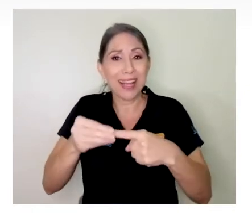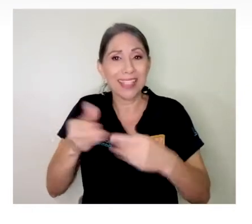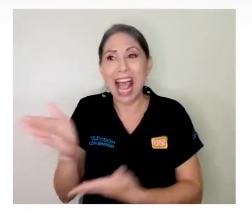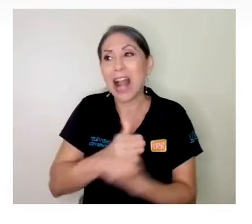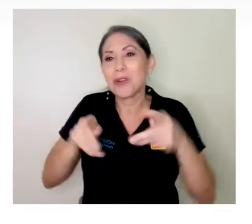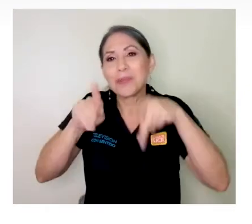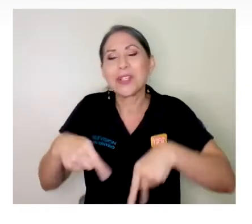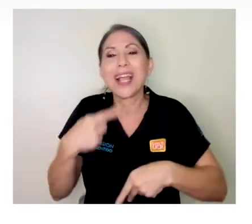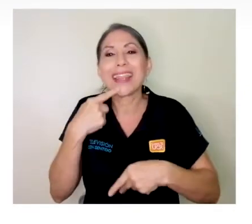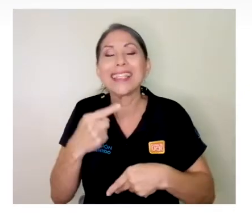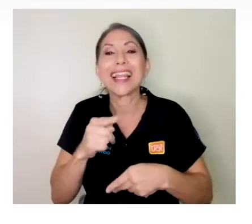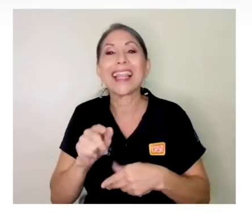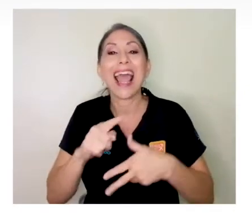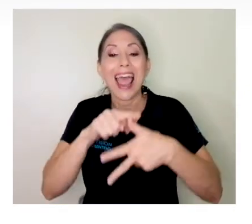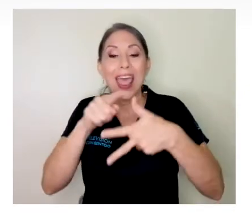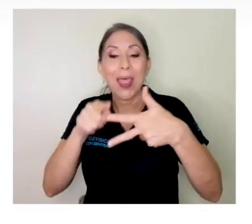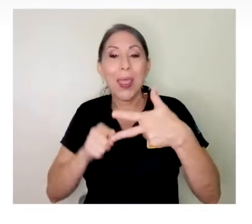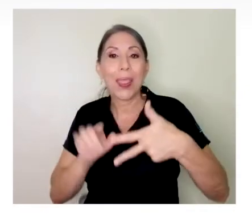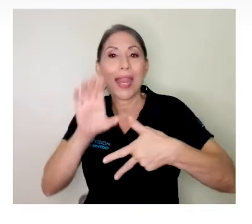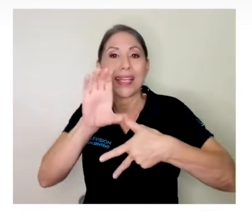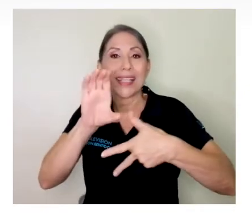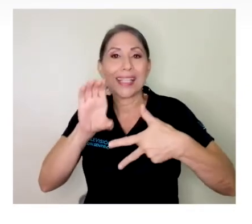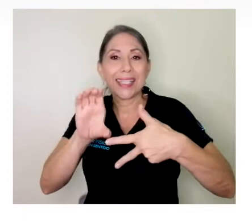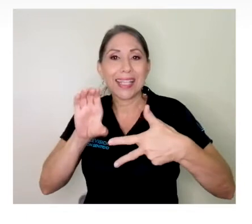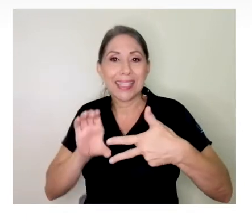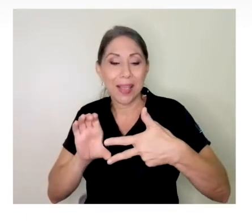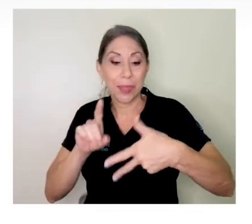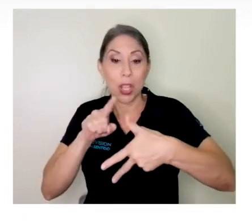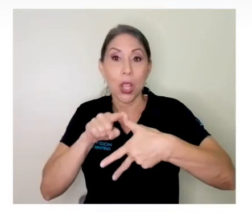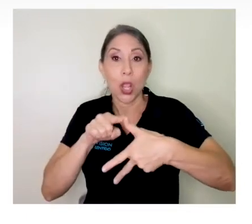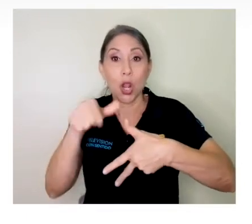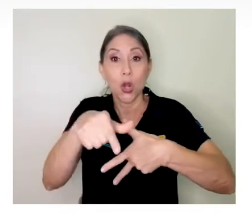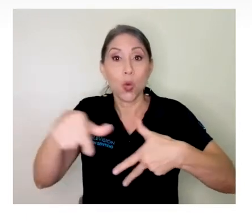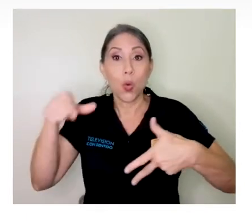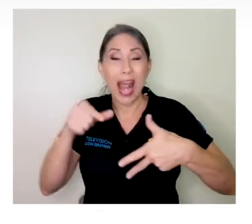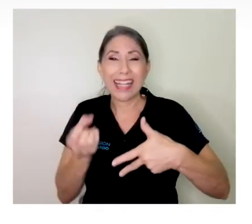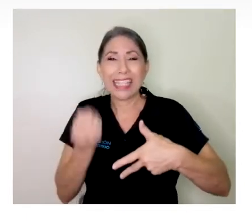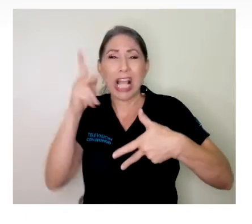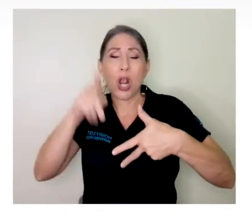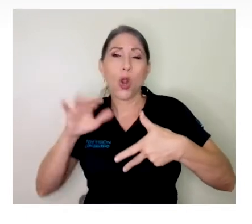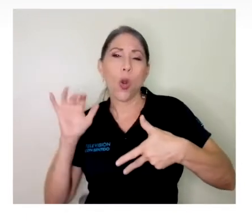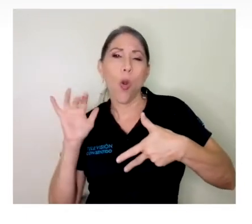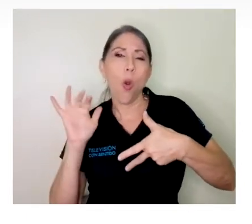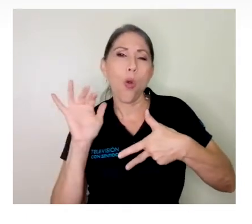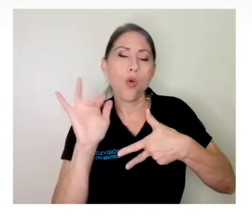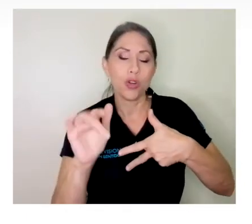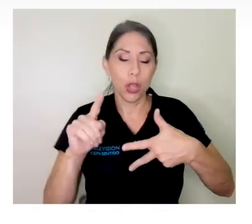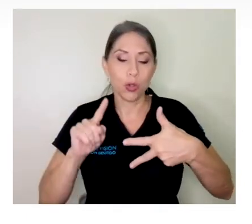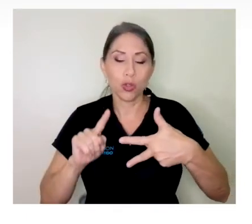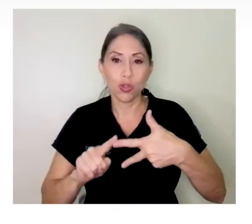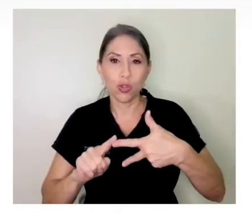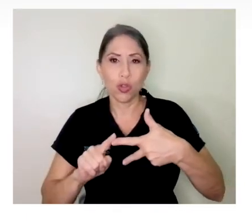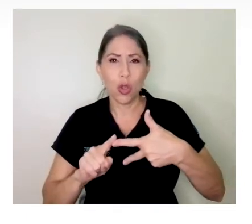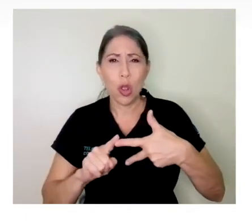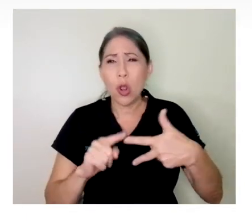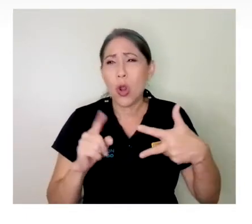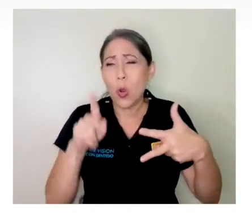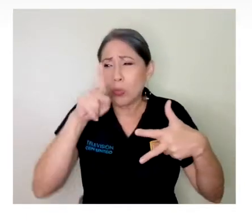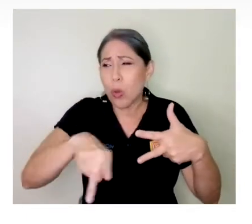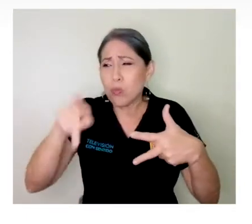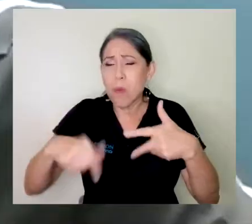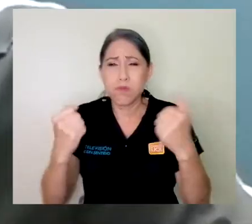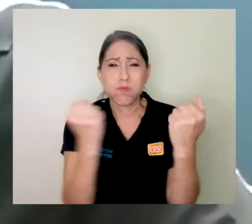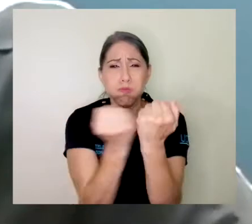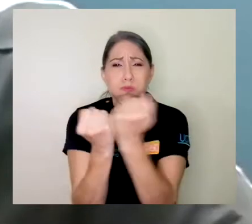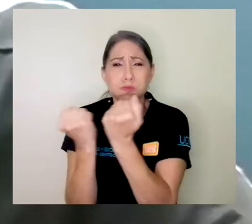principales. Algunos hablan de las 3C, ¿verdad? Lugares concurridos, lugares con